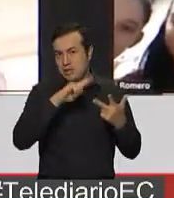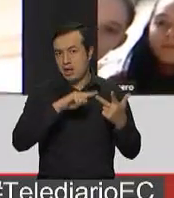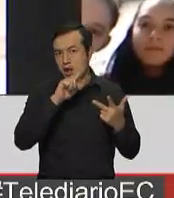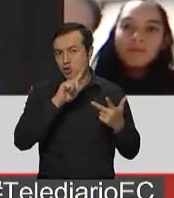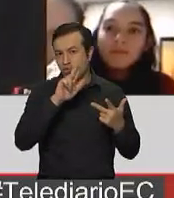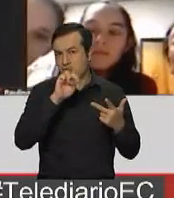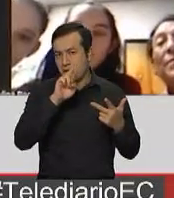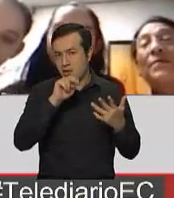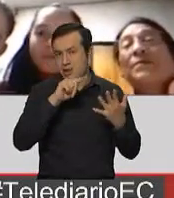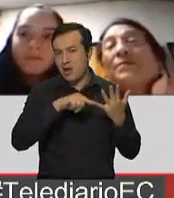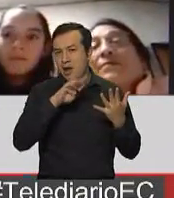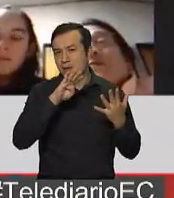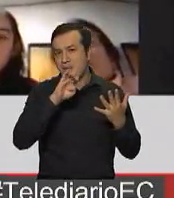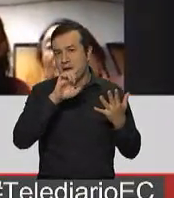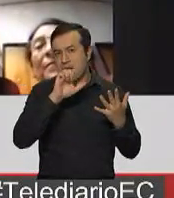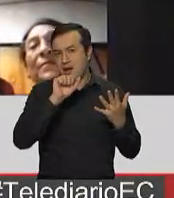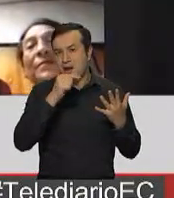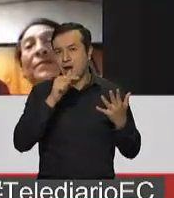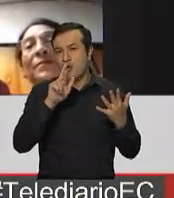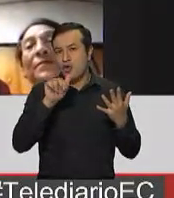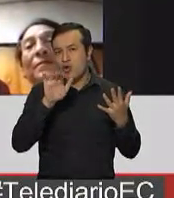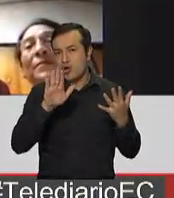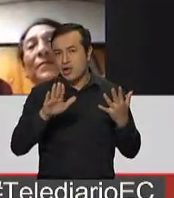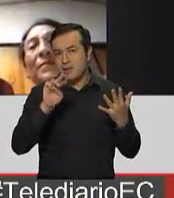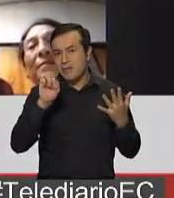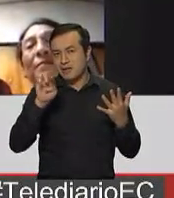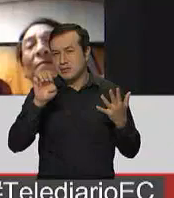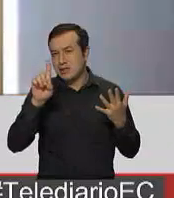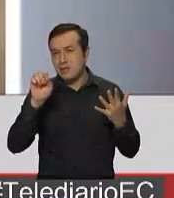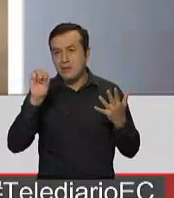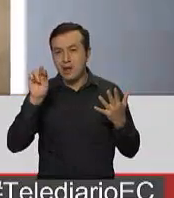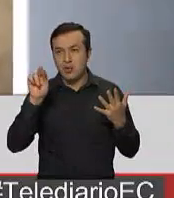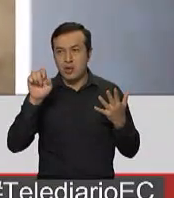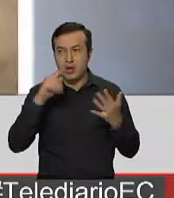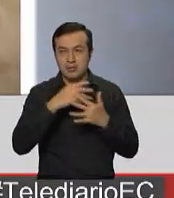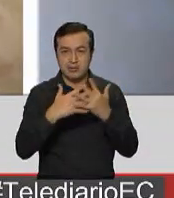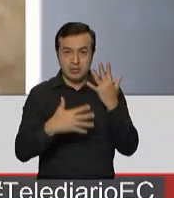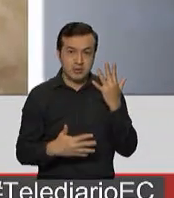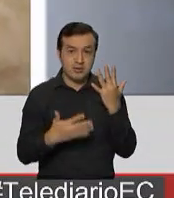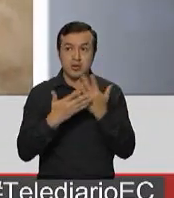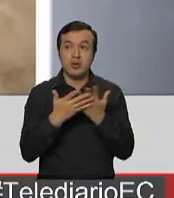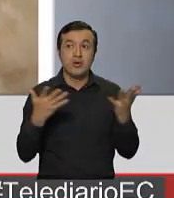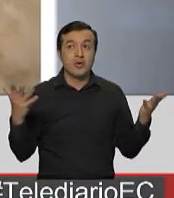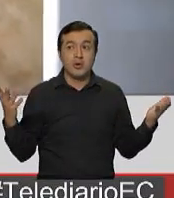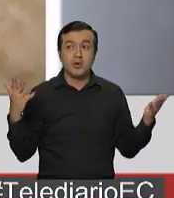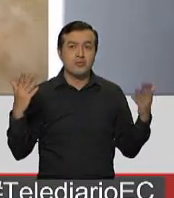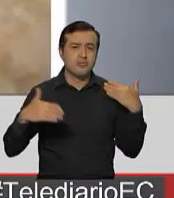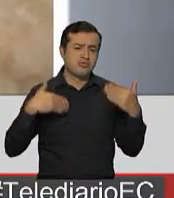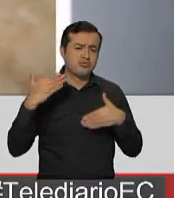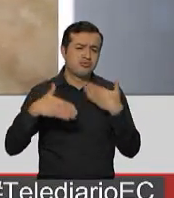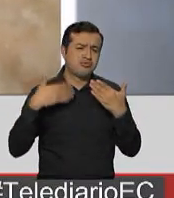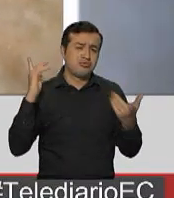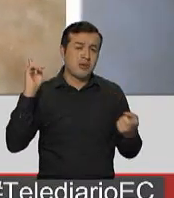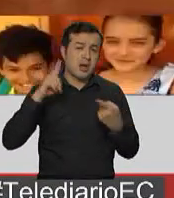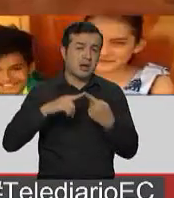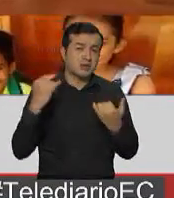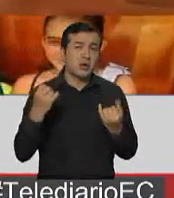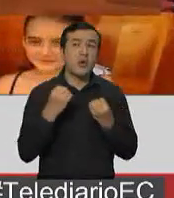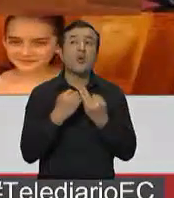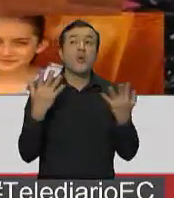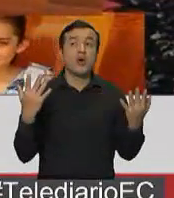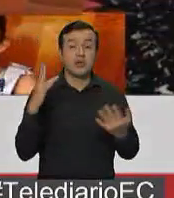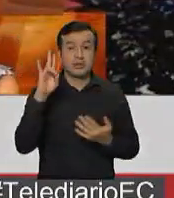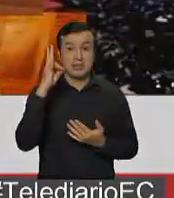María, Blanca, Gloria, Mercedes y Manuel. Y su legado creció de tal manera que ahora